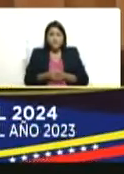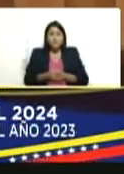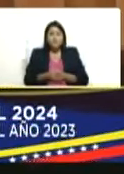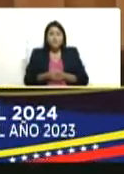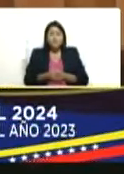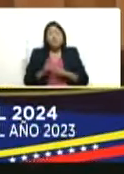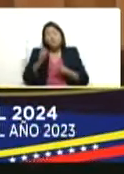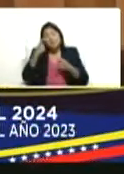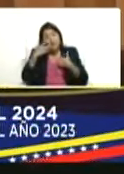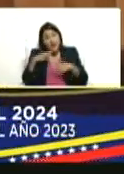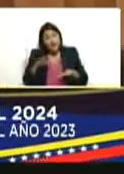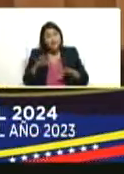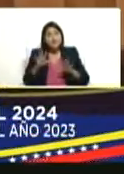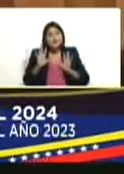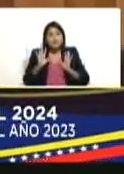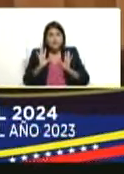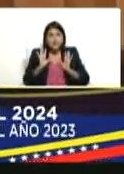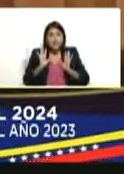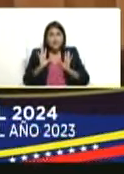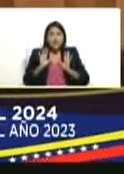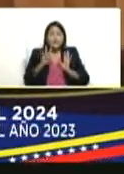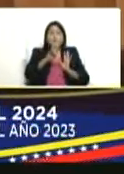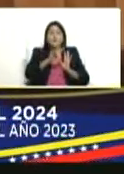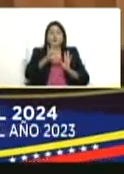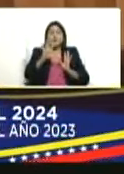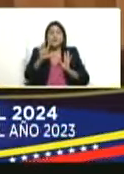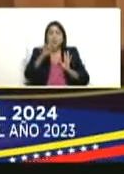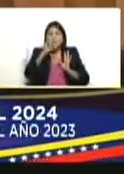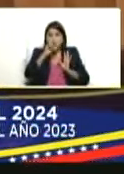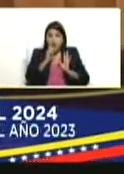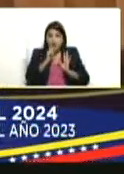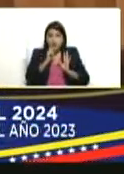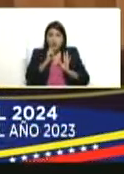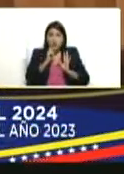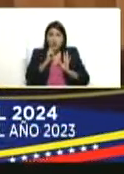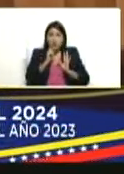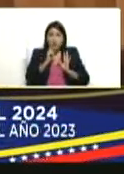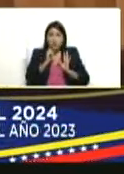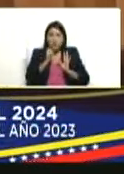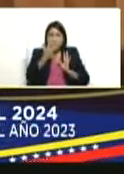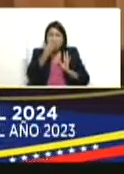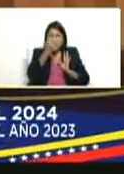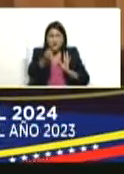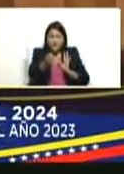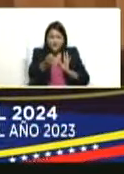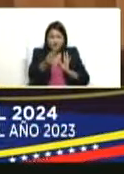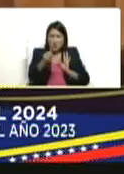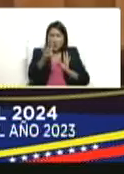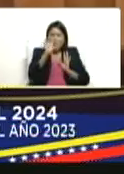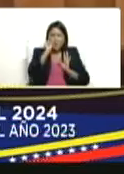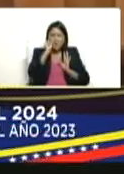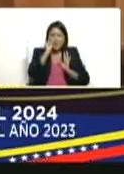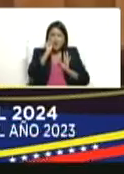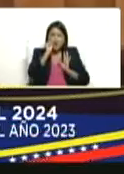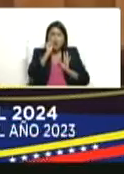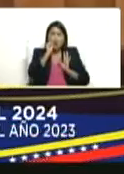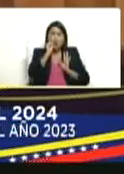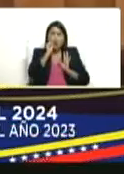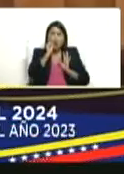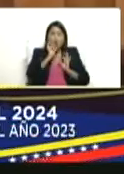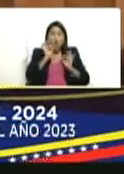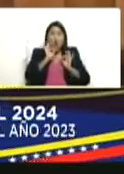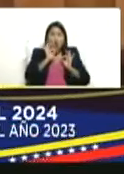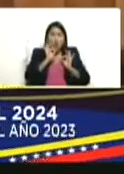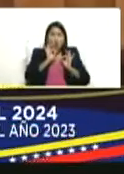Parece que en 25 años no han sacado las conclusiones que deben sacar, o parece que los